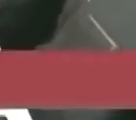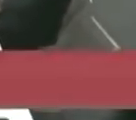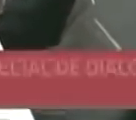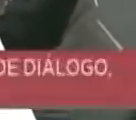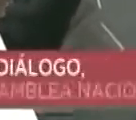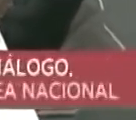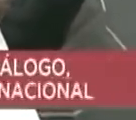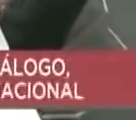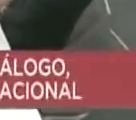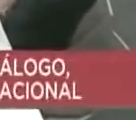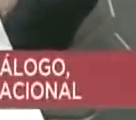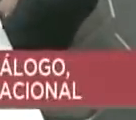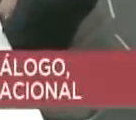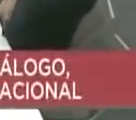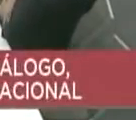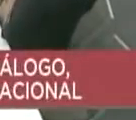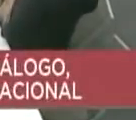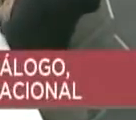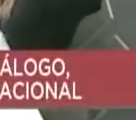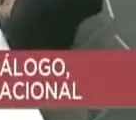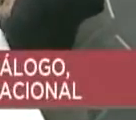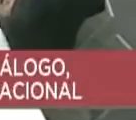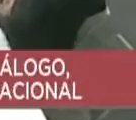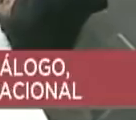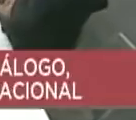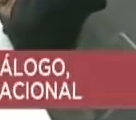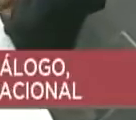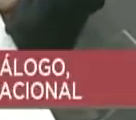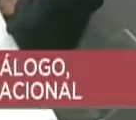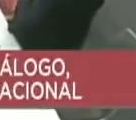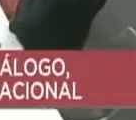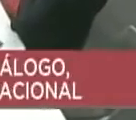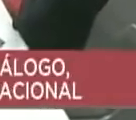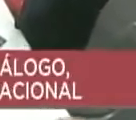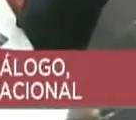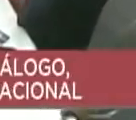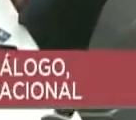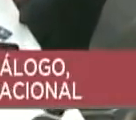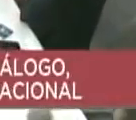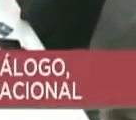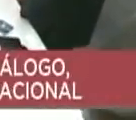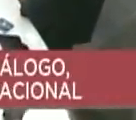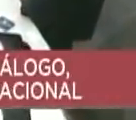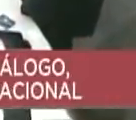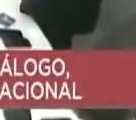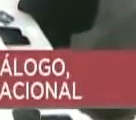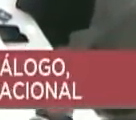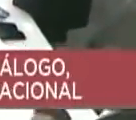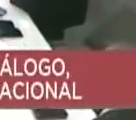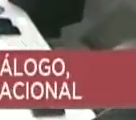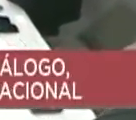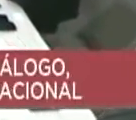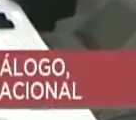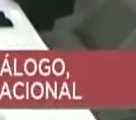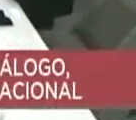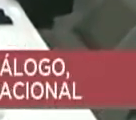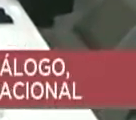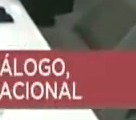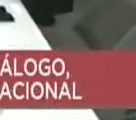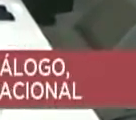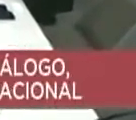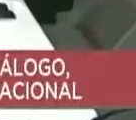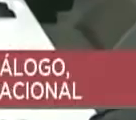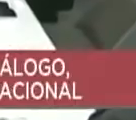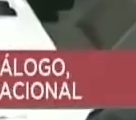el periodo 2021-2026, el Parlamento venezolano designó una comisión especial para promover el diálogo entre todos